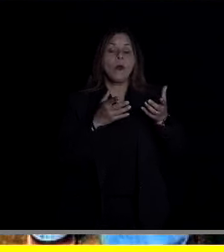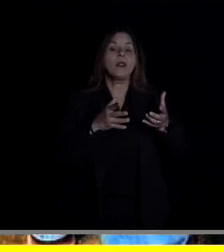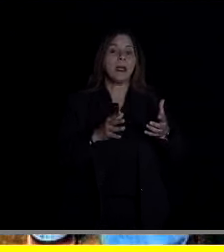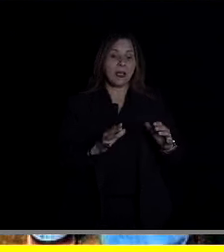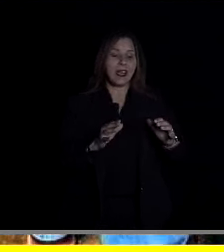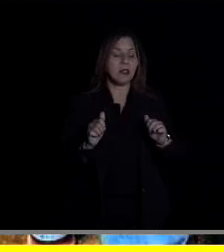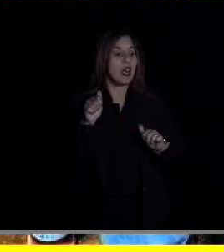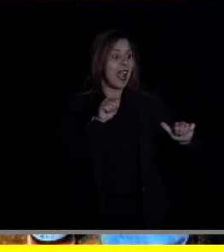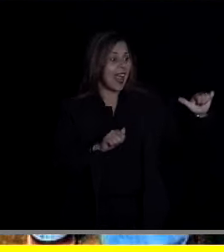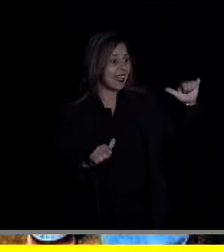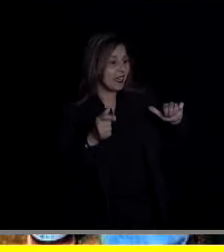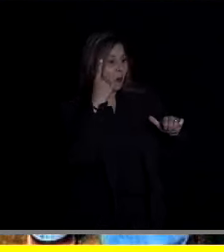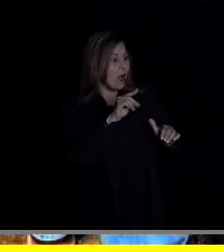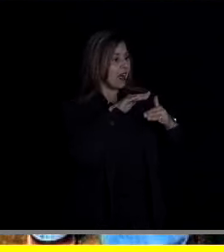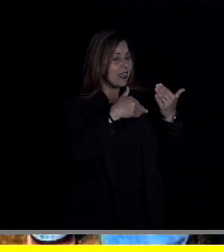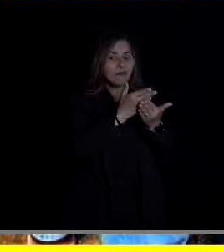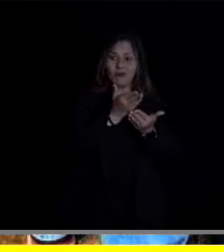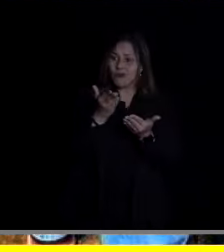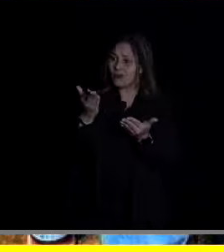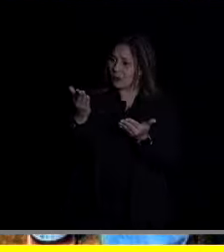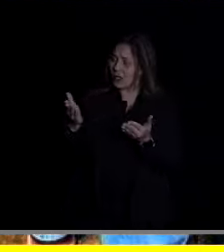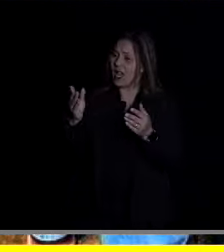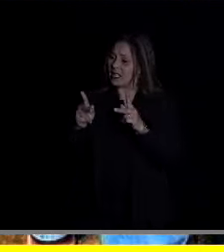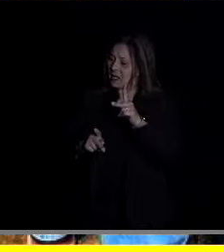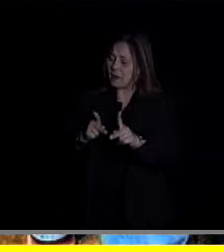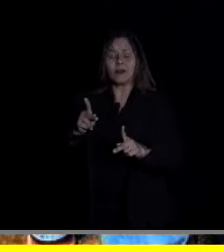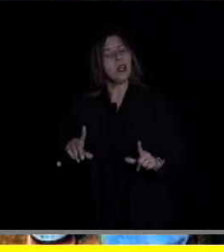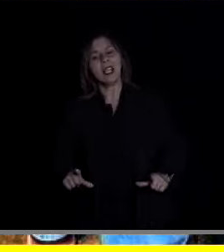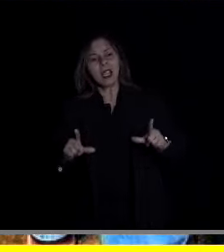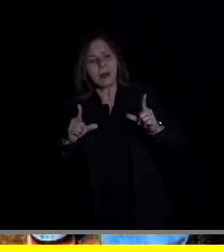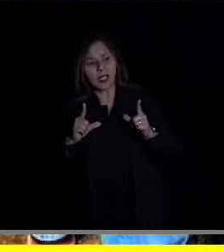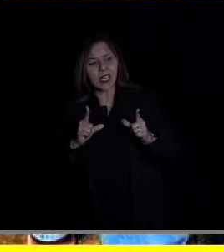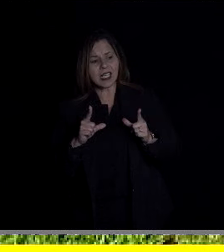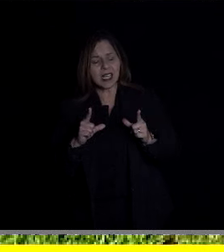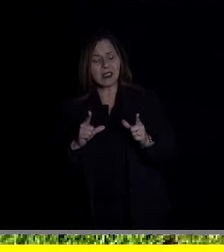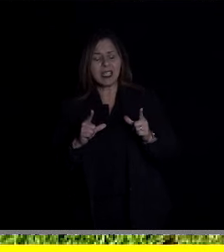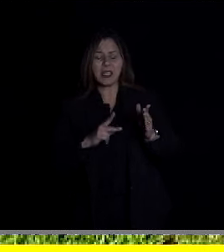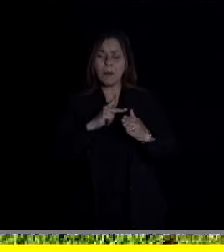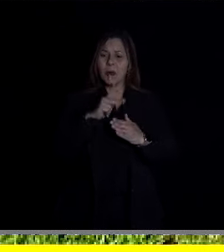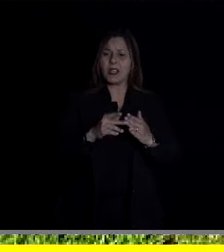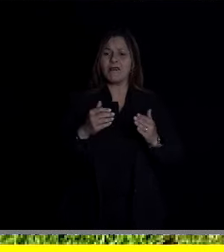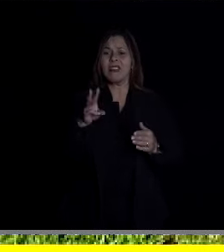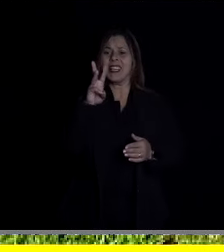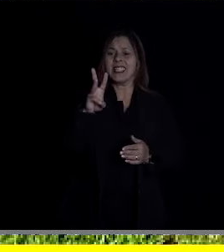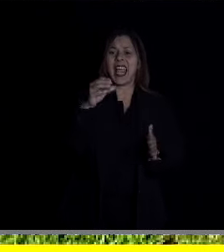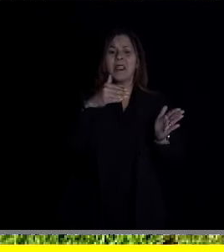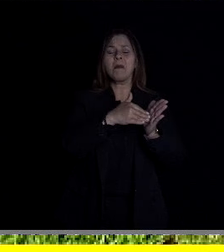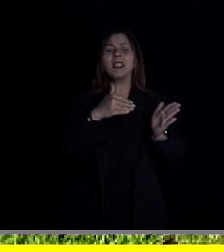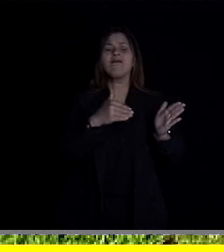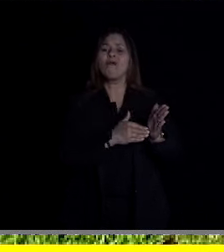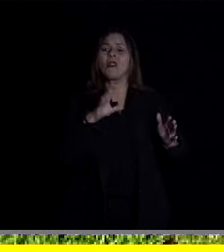gran activo para todos los residentes de la comunidad. Y este proyecto tiene una inversión de aproximadamente 6 millones y se encuentra en